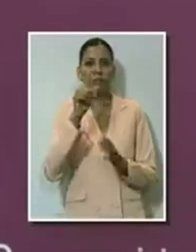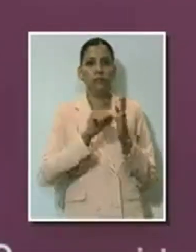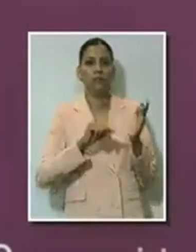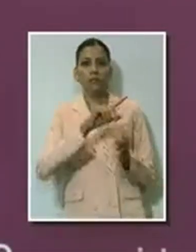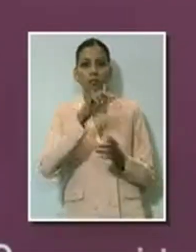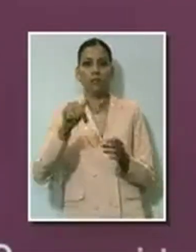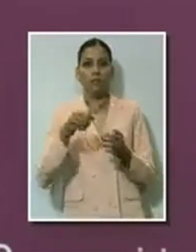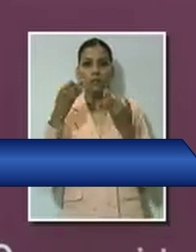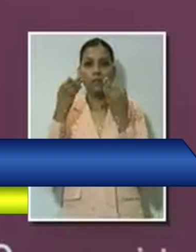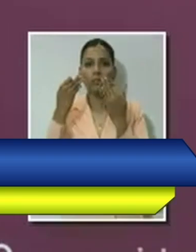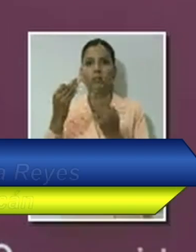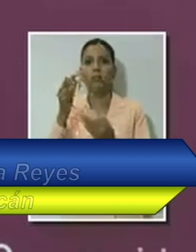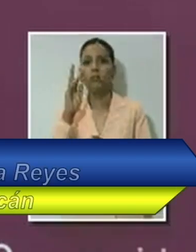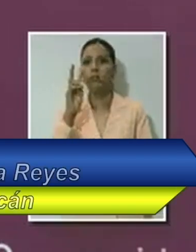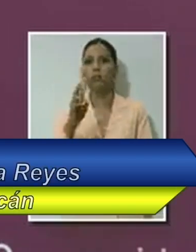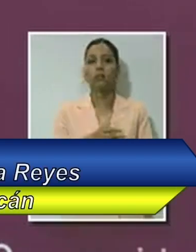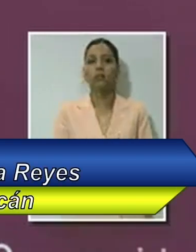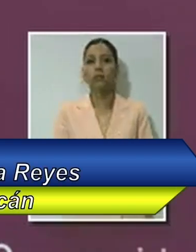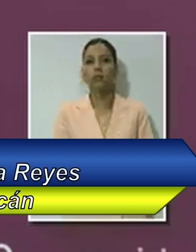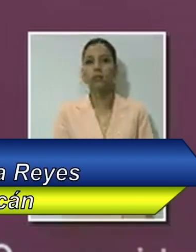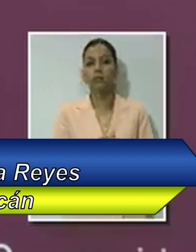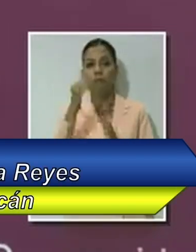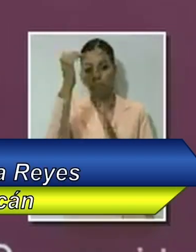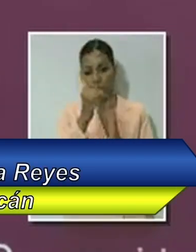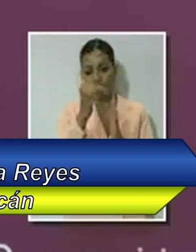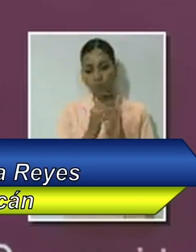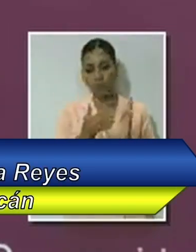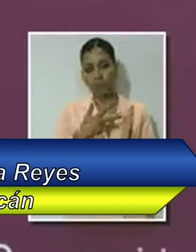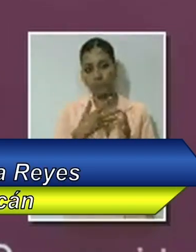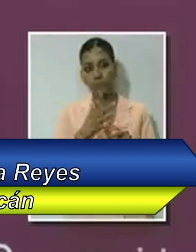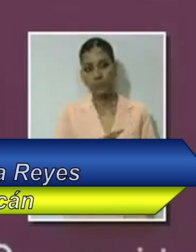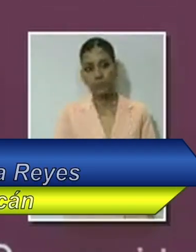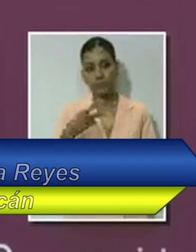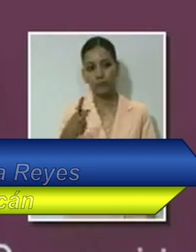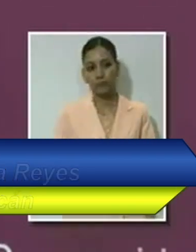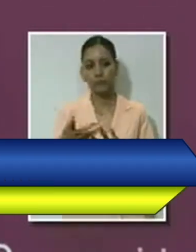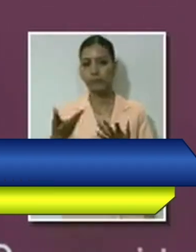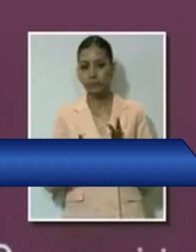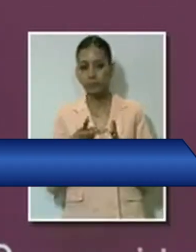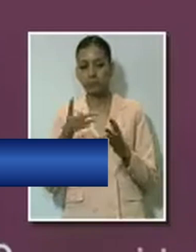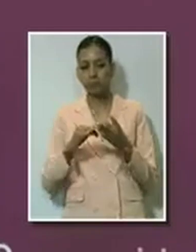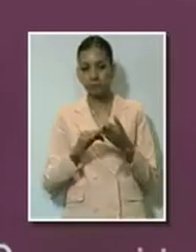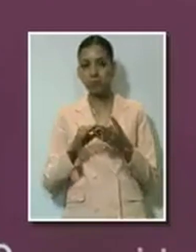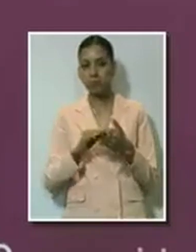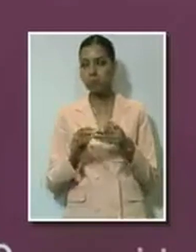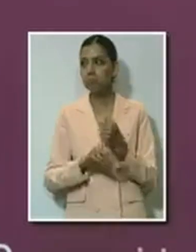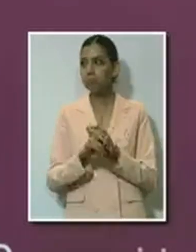se ve, se aprecia la reducción que hay en esta incidencia delictiva. Adelante, por favor.